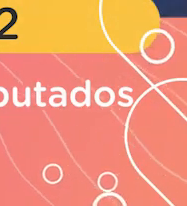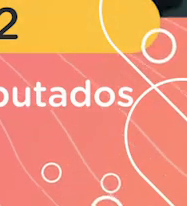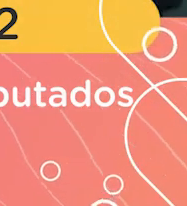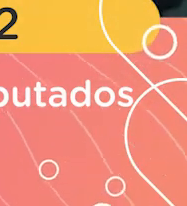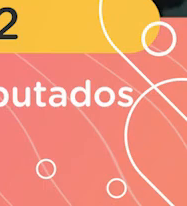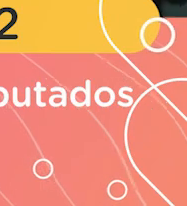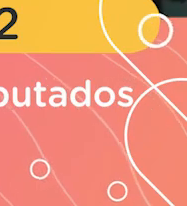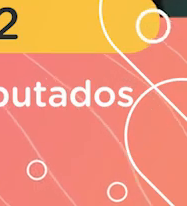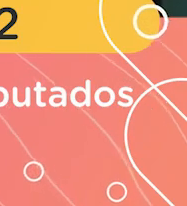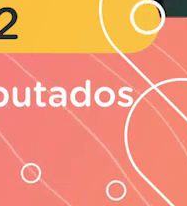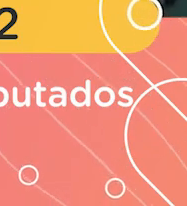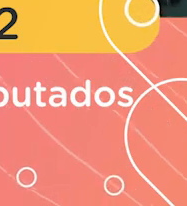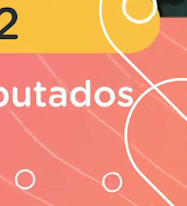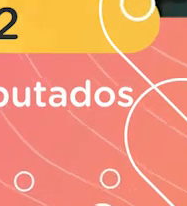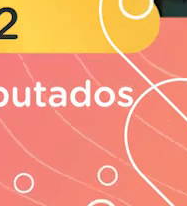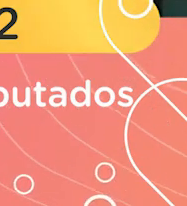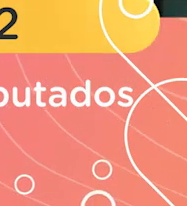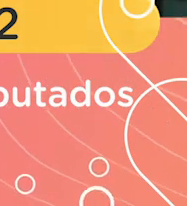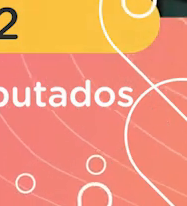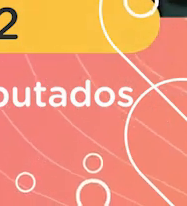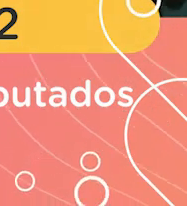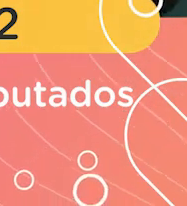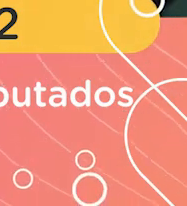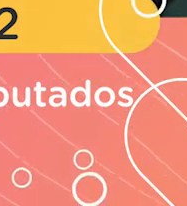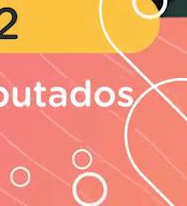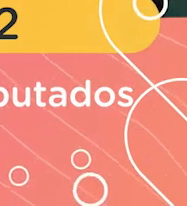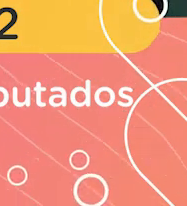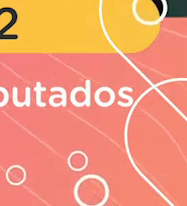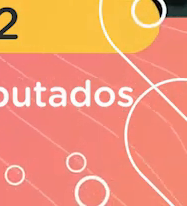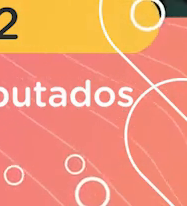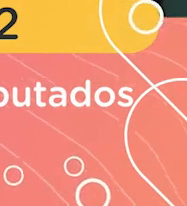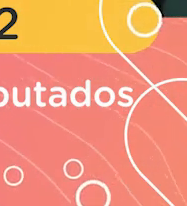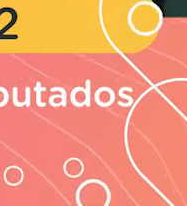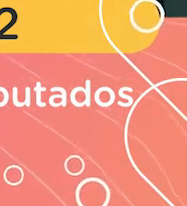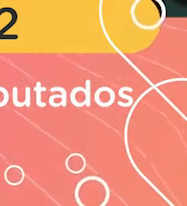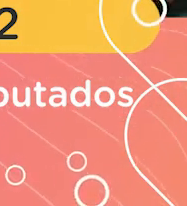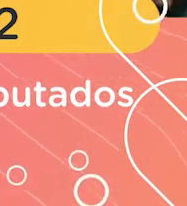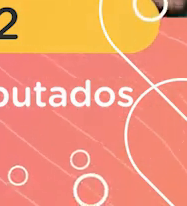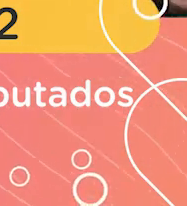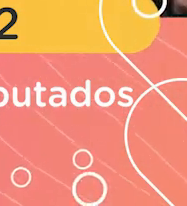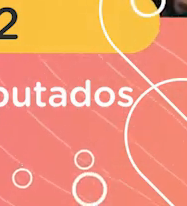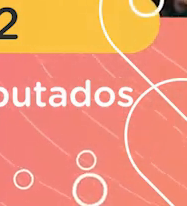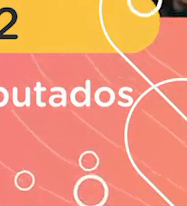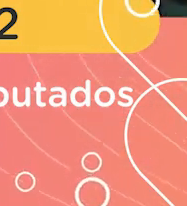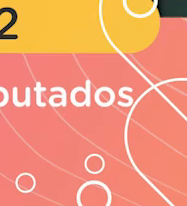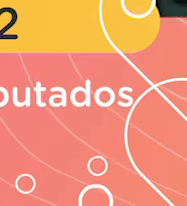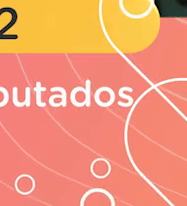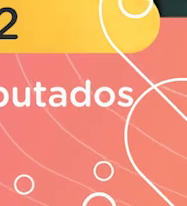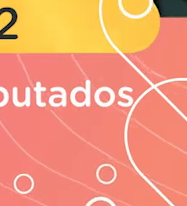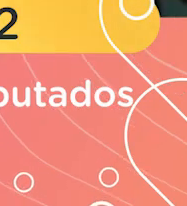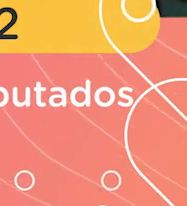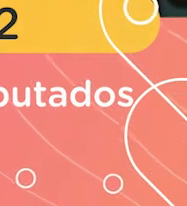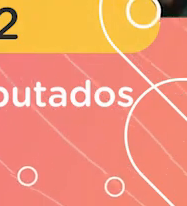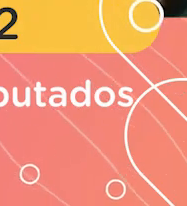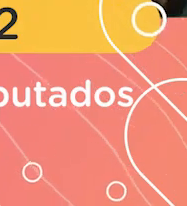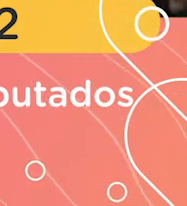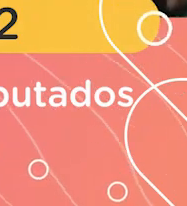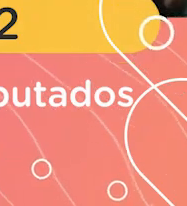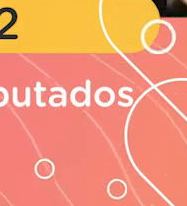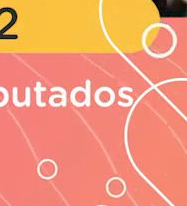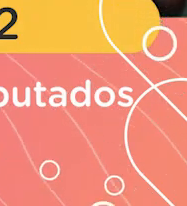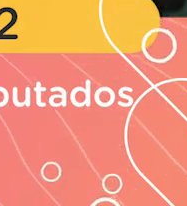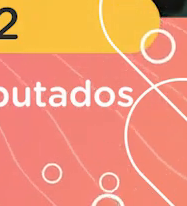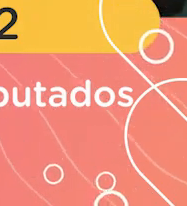martes. Cada uno en su lugar, que no eleven la voz, que no golpeen las bancas,